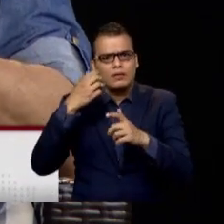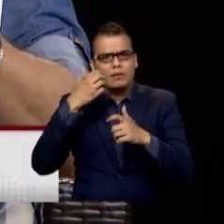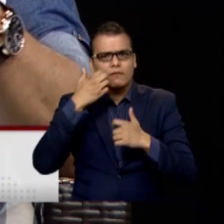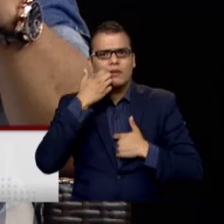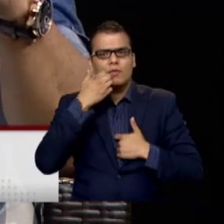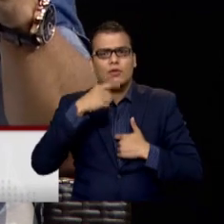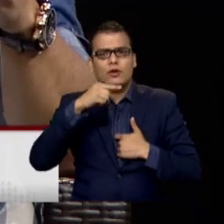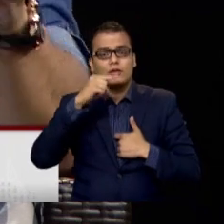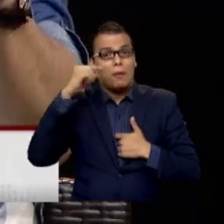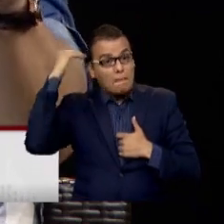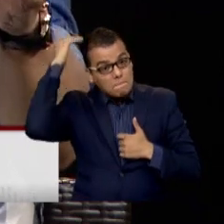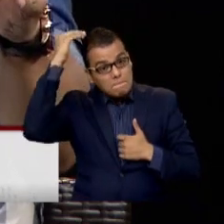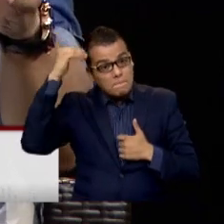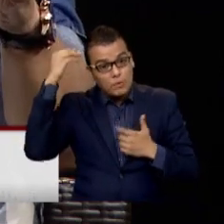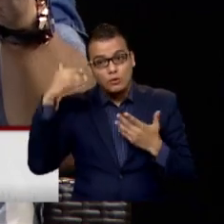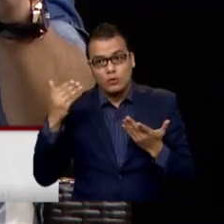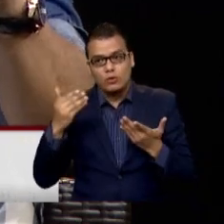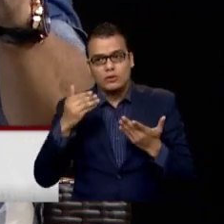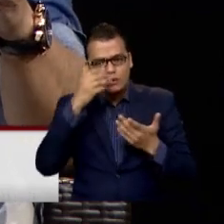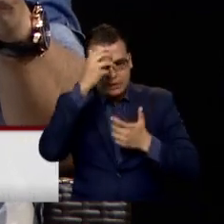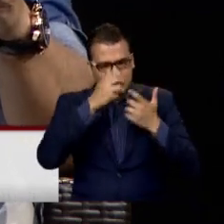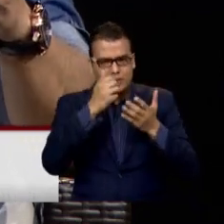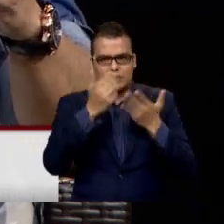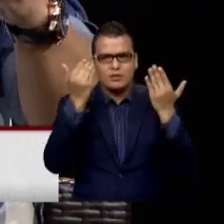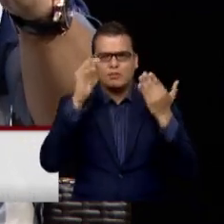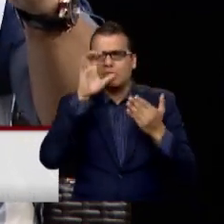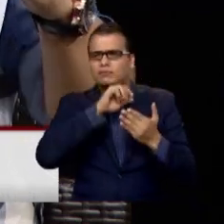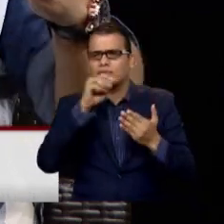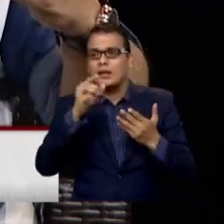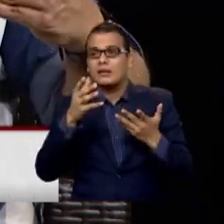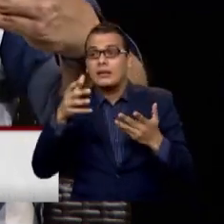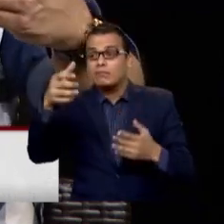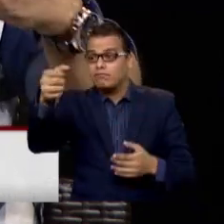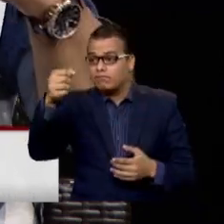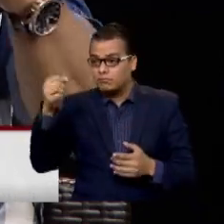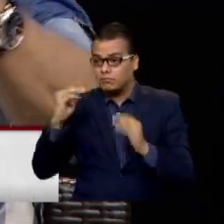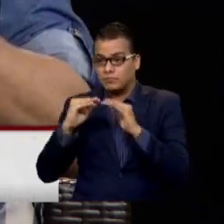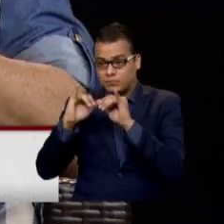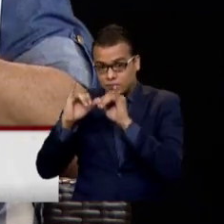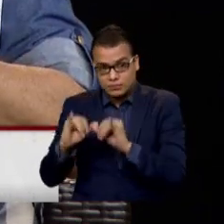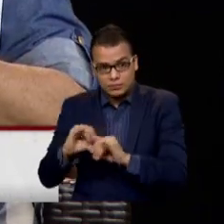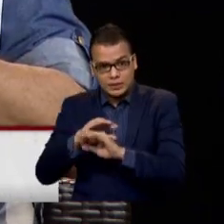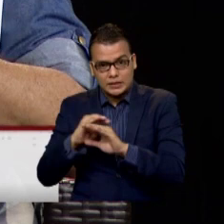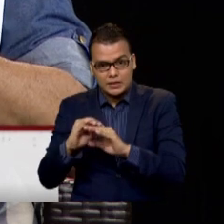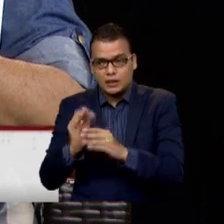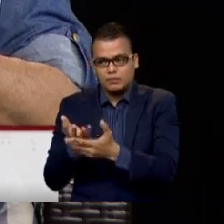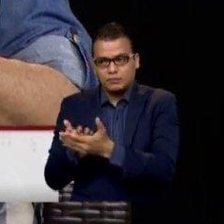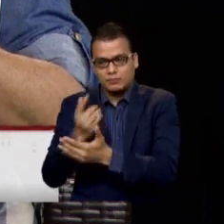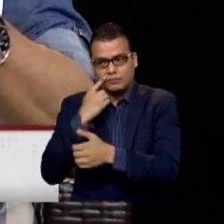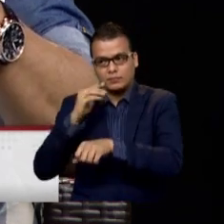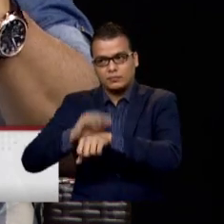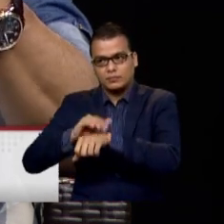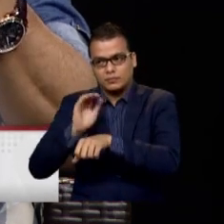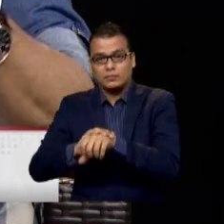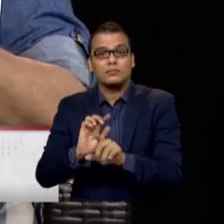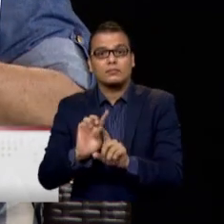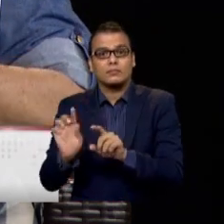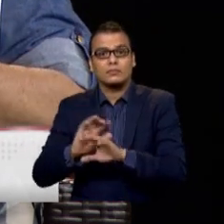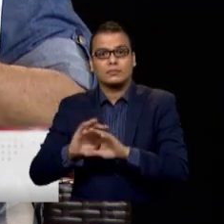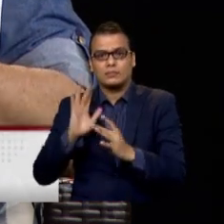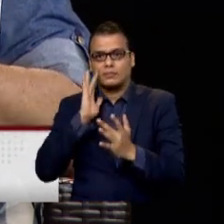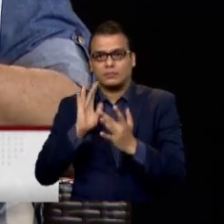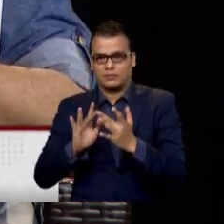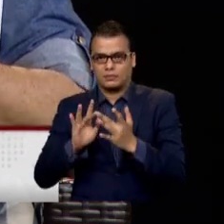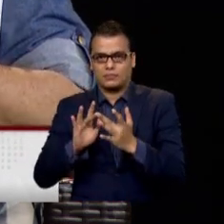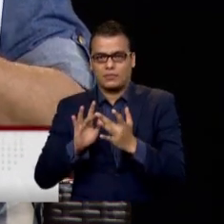asintomático, usted lo puede guardar, lo puede aislar, puede tomar las decisiones y las recomendaciones adecuadas para que el virus no